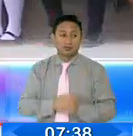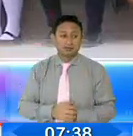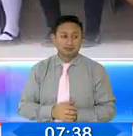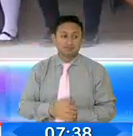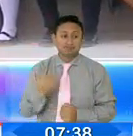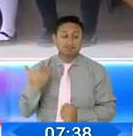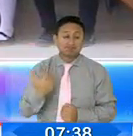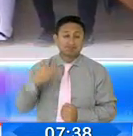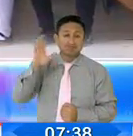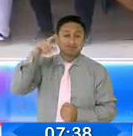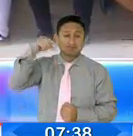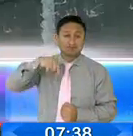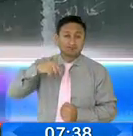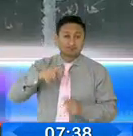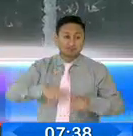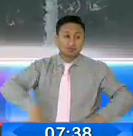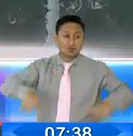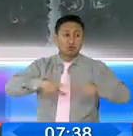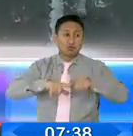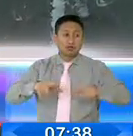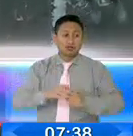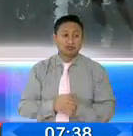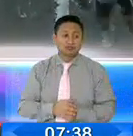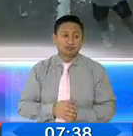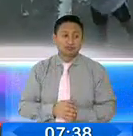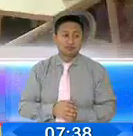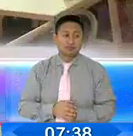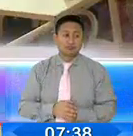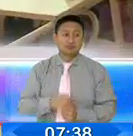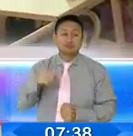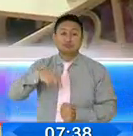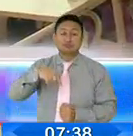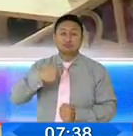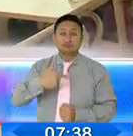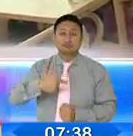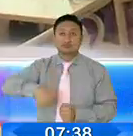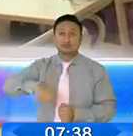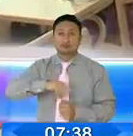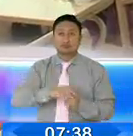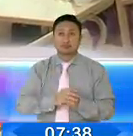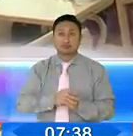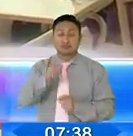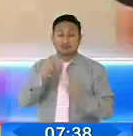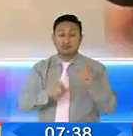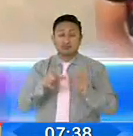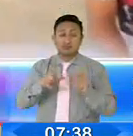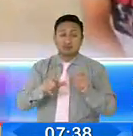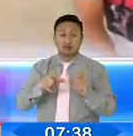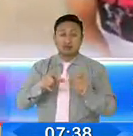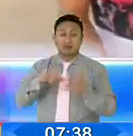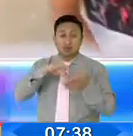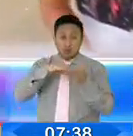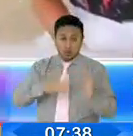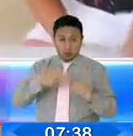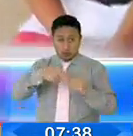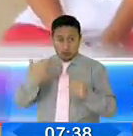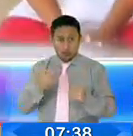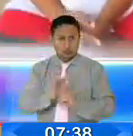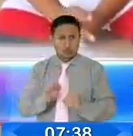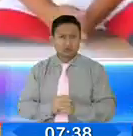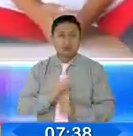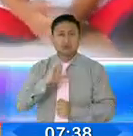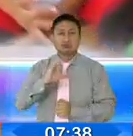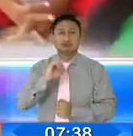se encuentran en las zonas rurales, con ello se pretende evitar la deserción escolar. El Comité de Operaciones de Emergencias